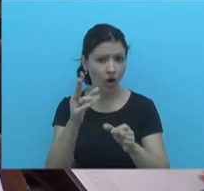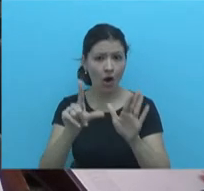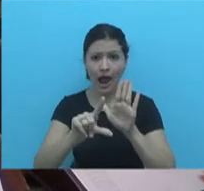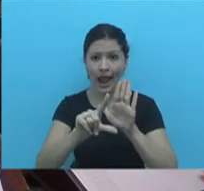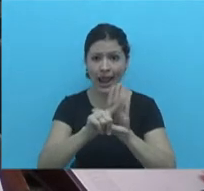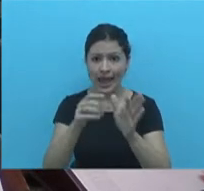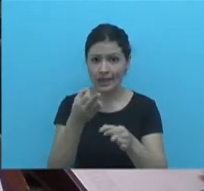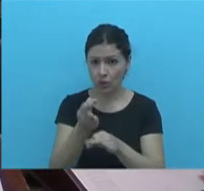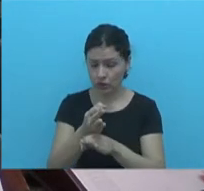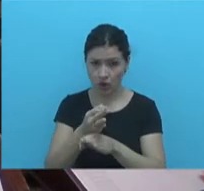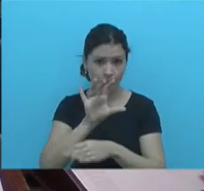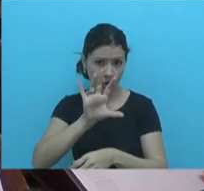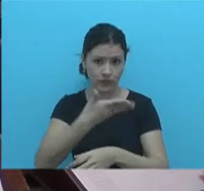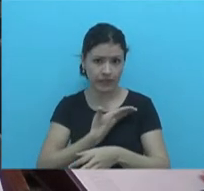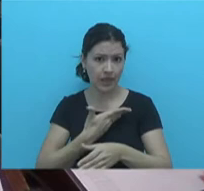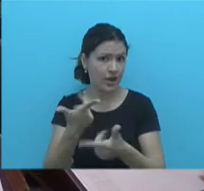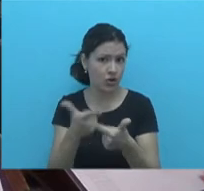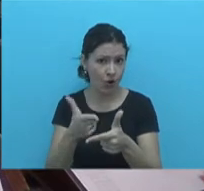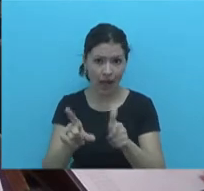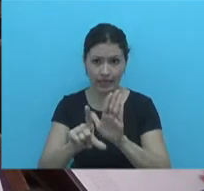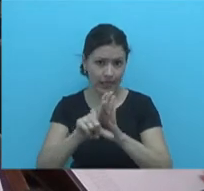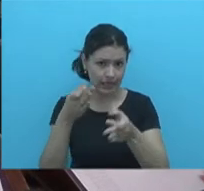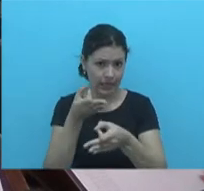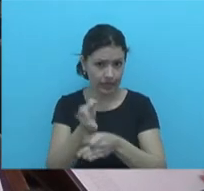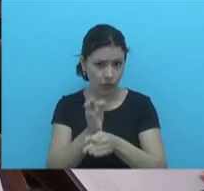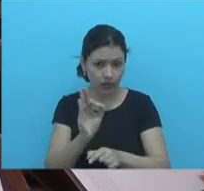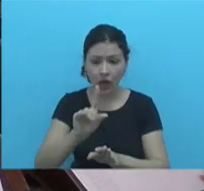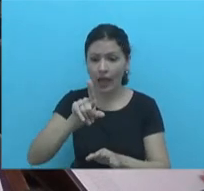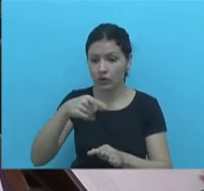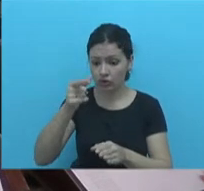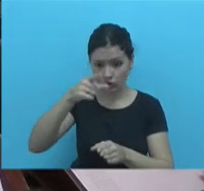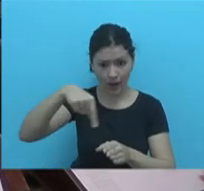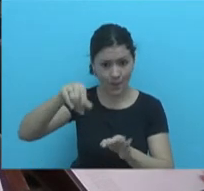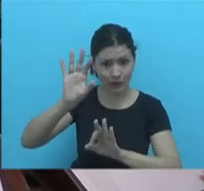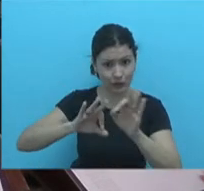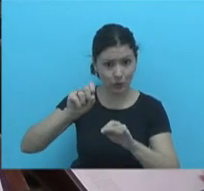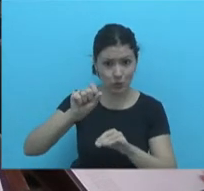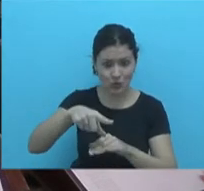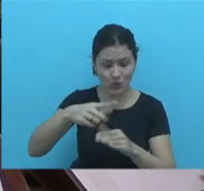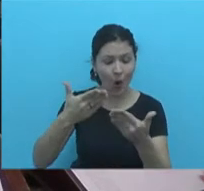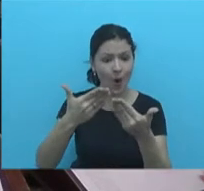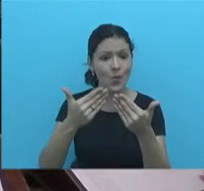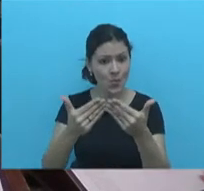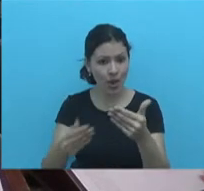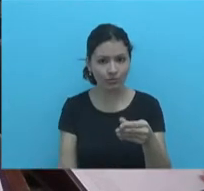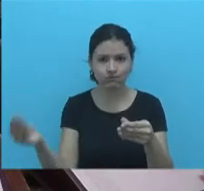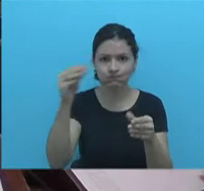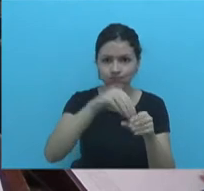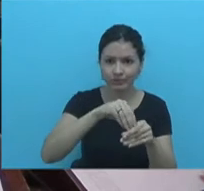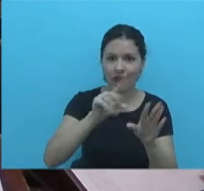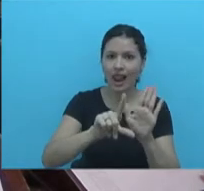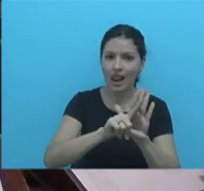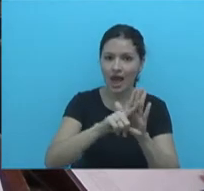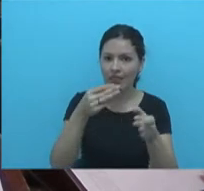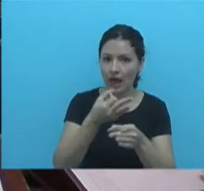la provincia, y que oportunamente esto puede ser insertado dentro de lo que es la Ley de Educación de la provincia,